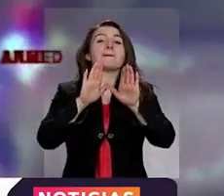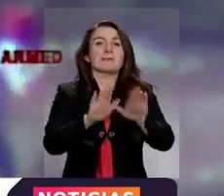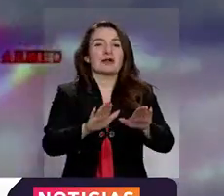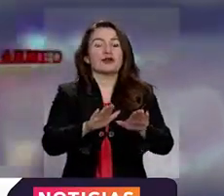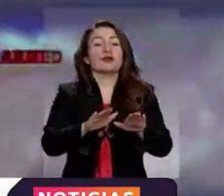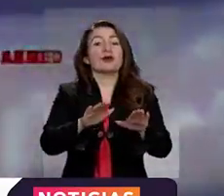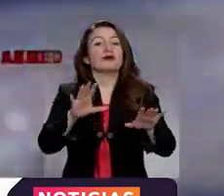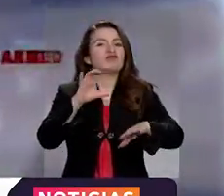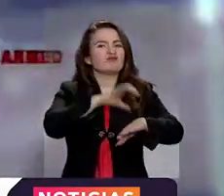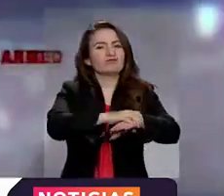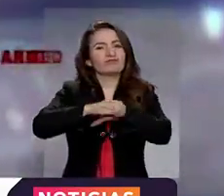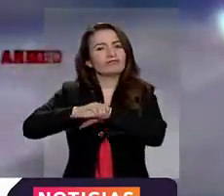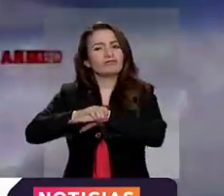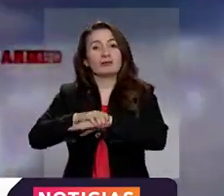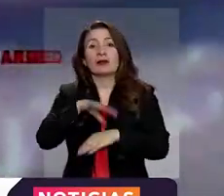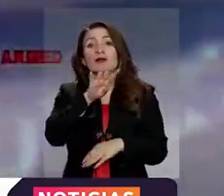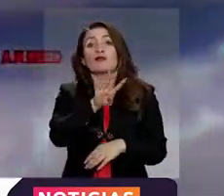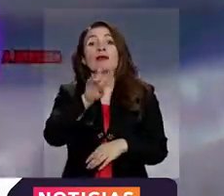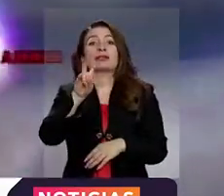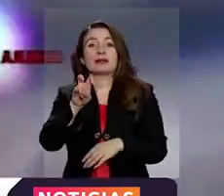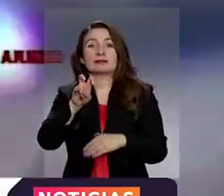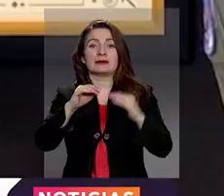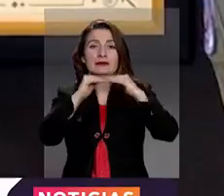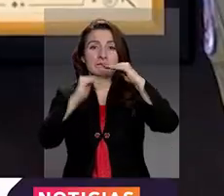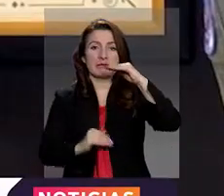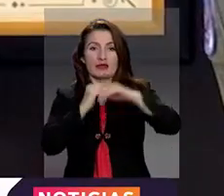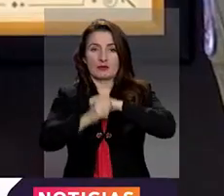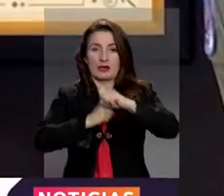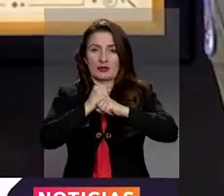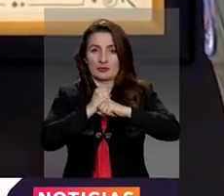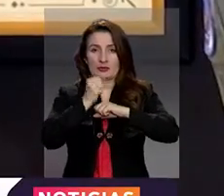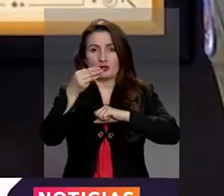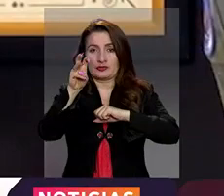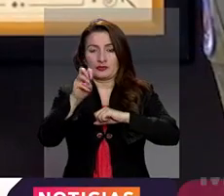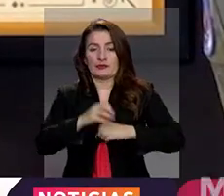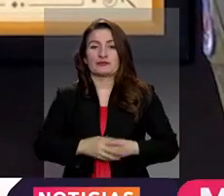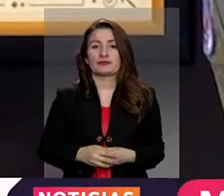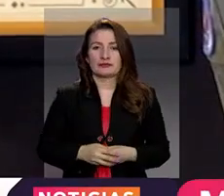aprehendido 47 menores por cometer actos delictivos. Sin flagrancia,